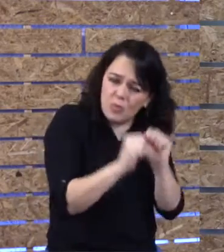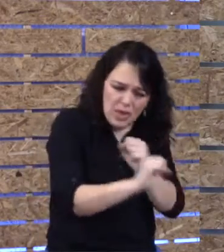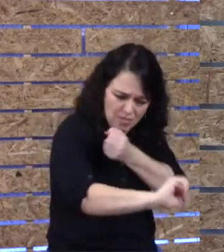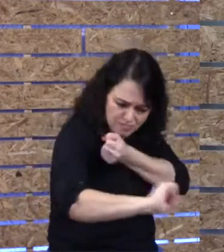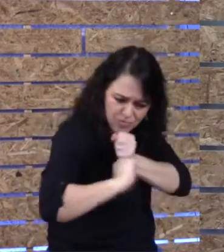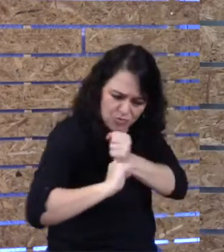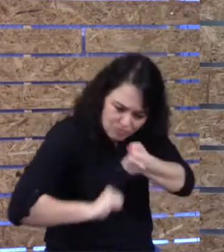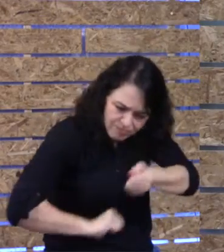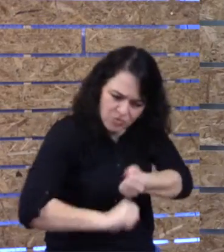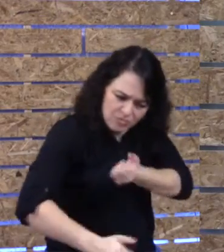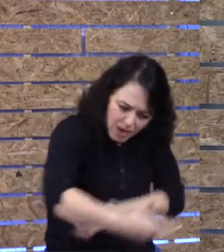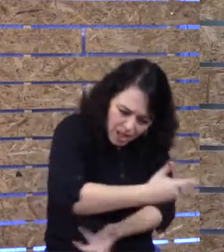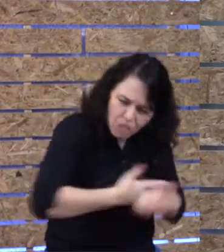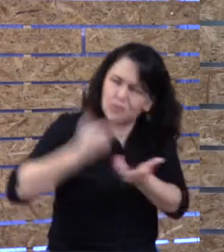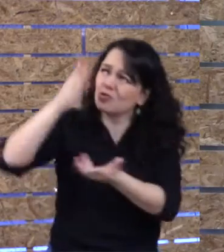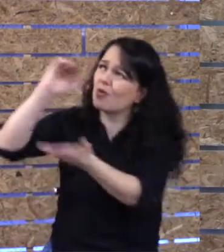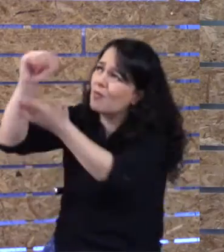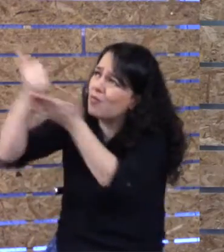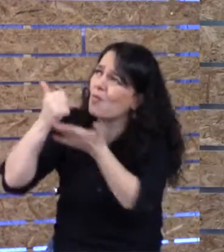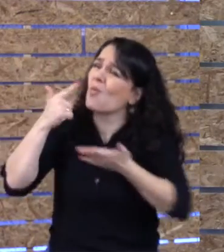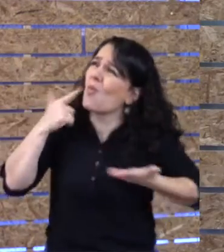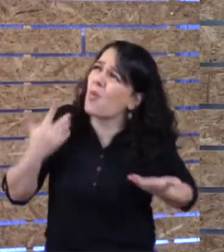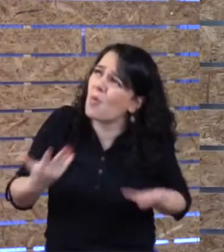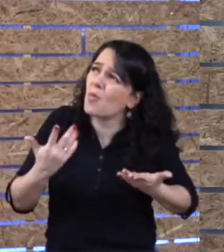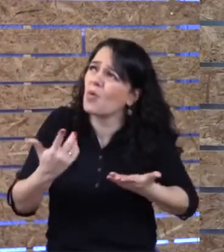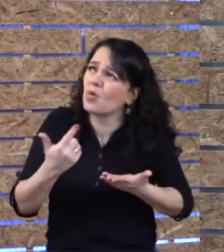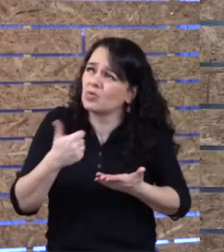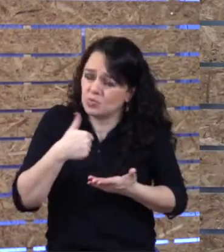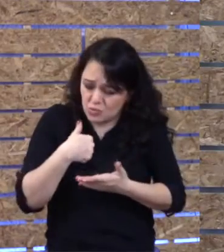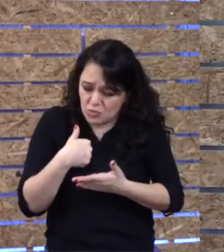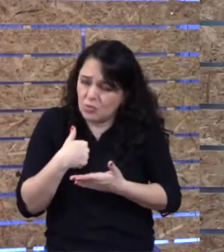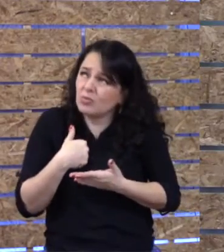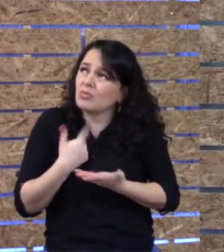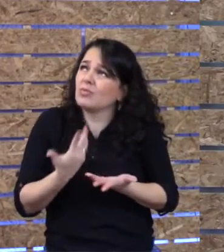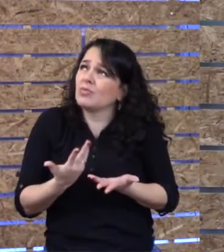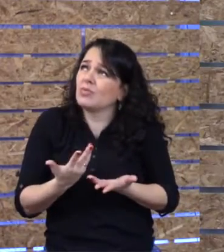acompañar a otros y ser acompañado. Este pastor tiene un